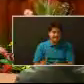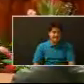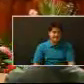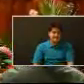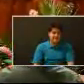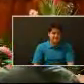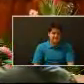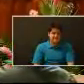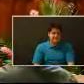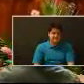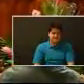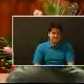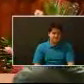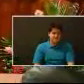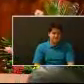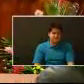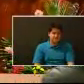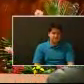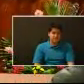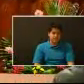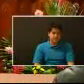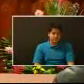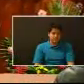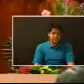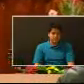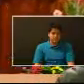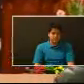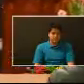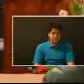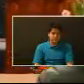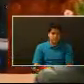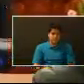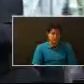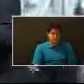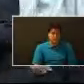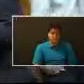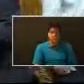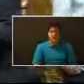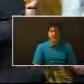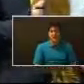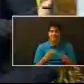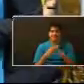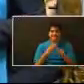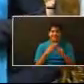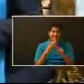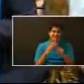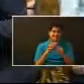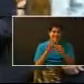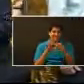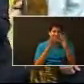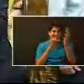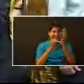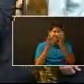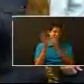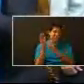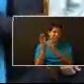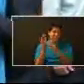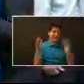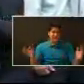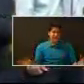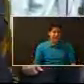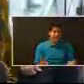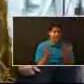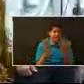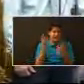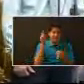Uy, en el nombre poderoso de Jesús. En el nombre de Jesús.